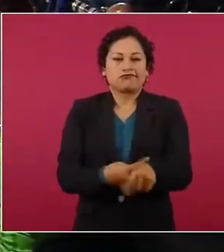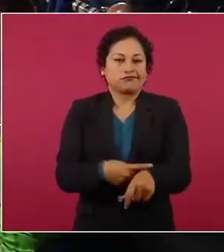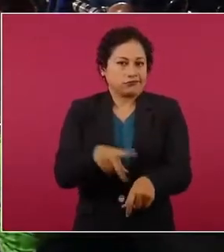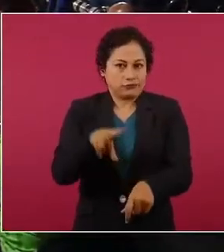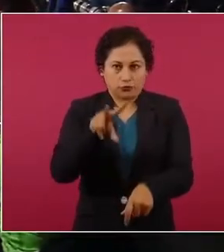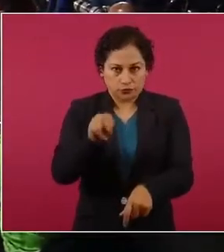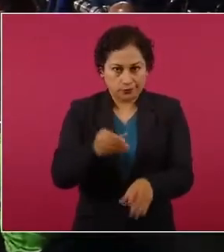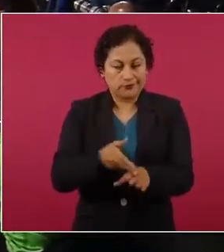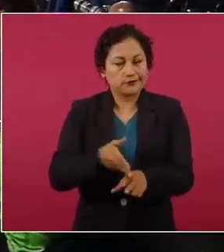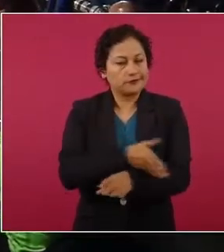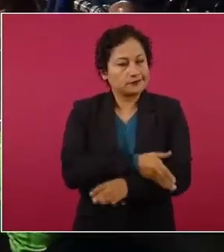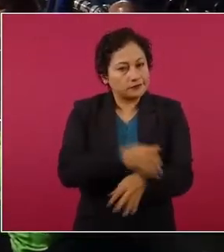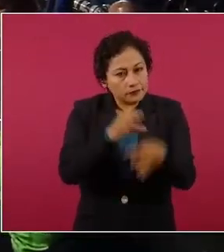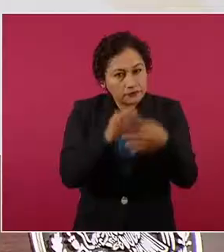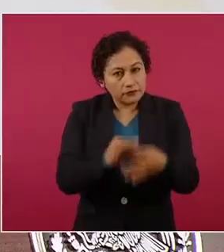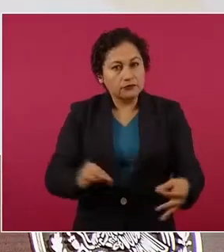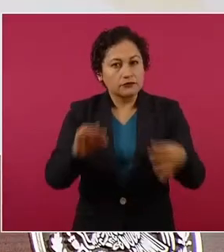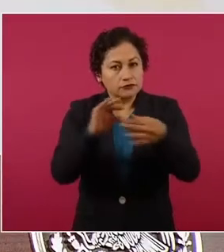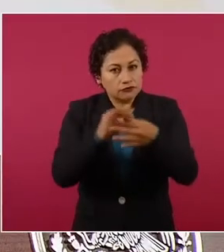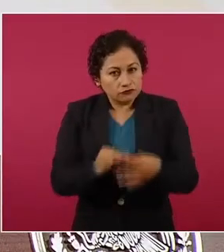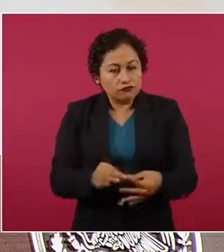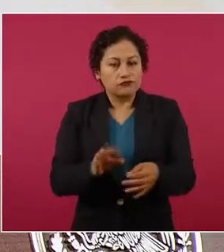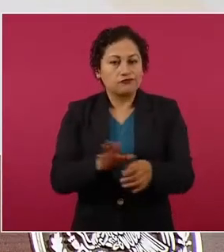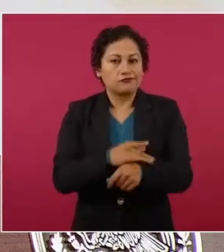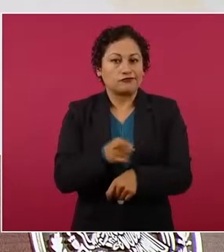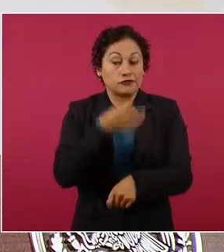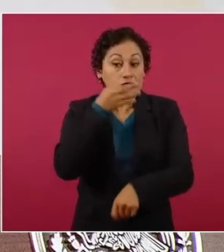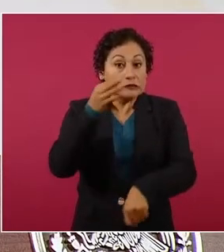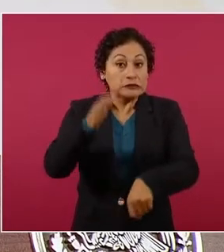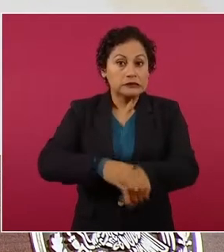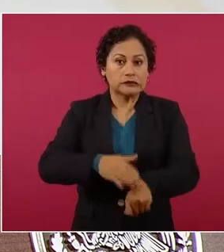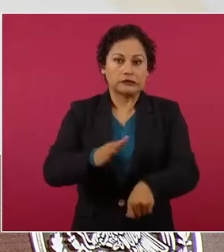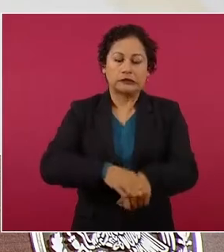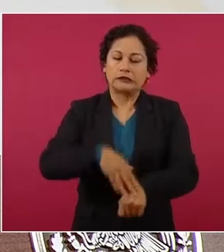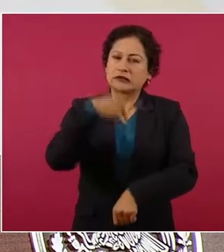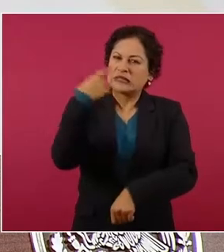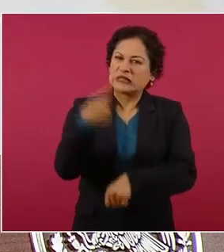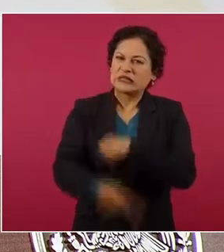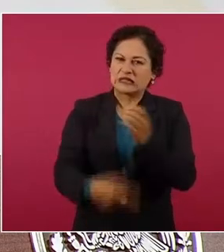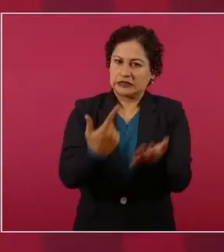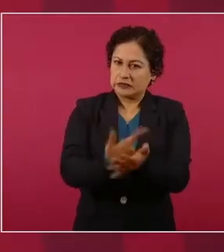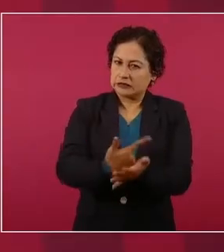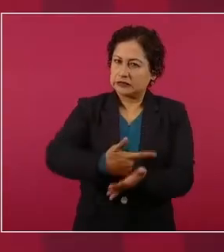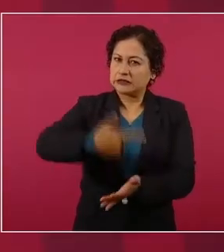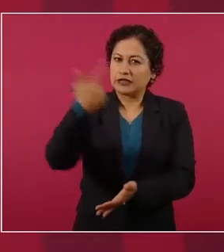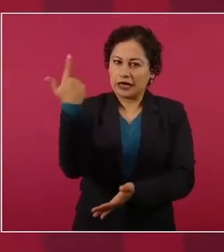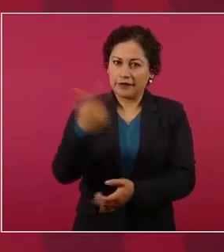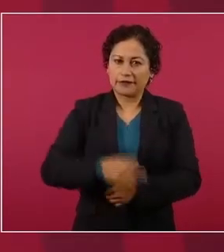porque es dañino para la salud, muy dañino.